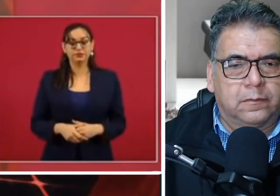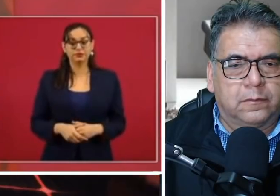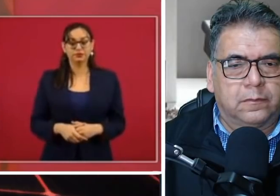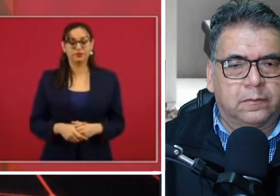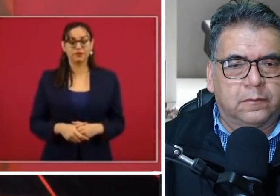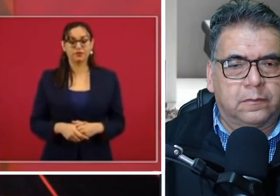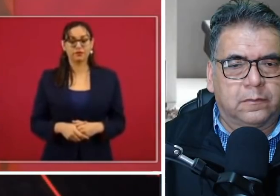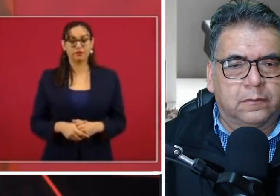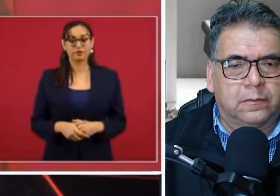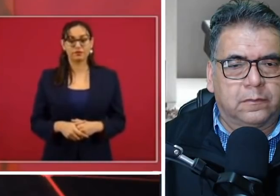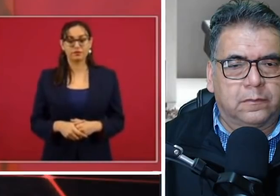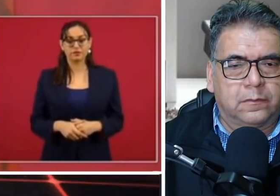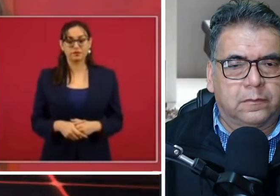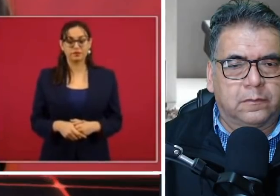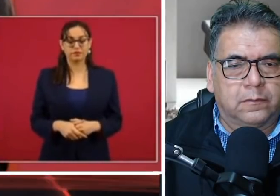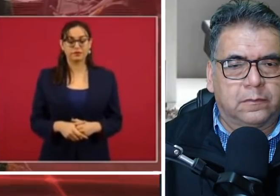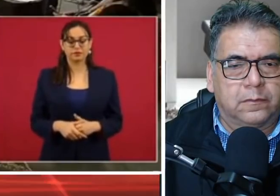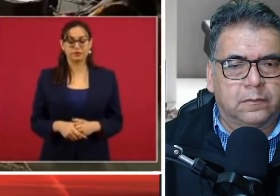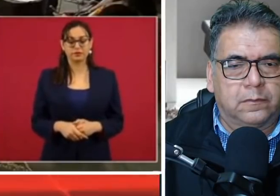Y esto